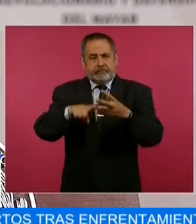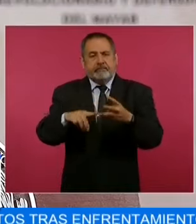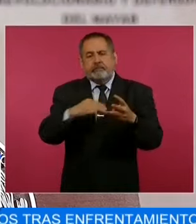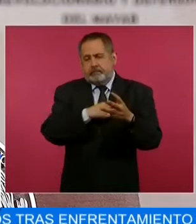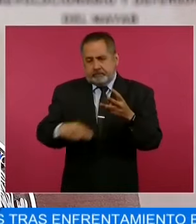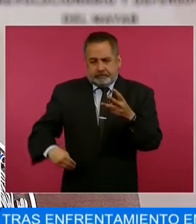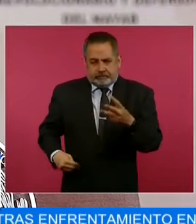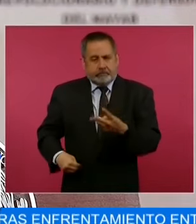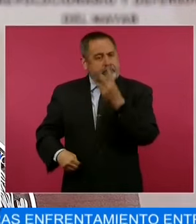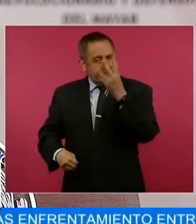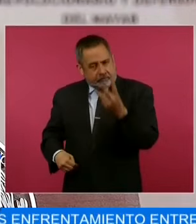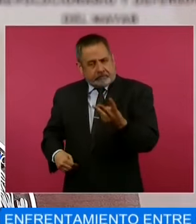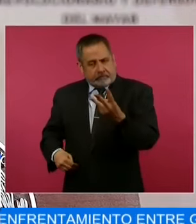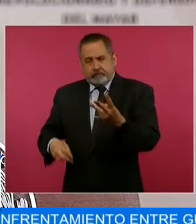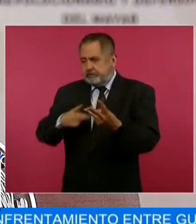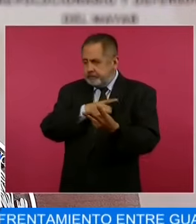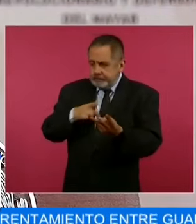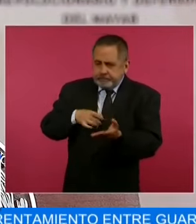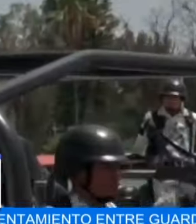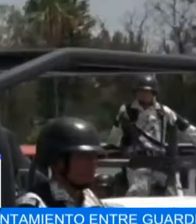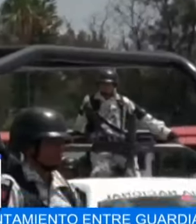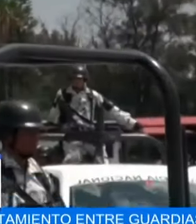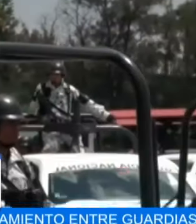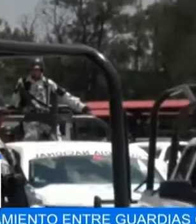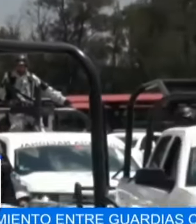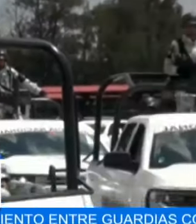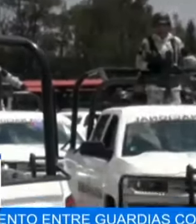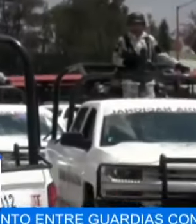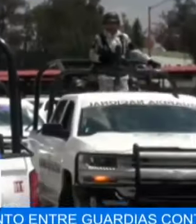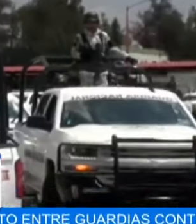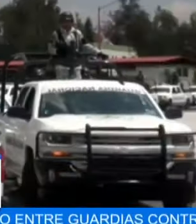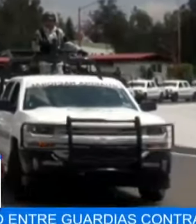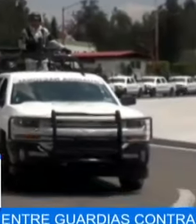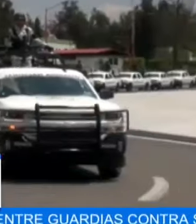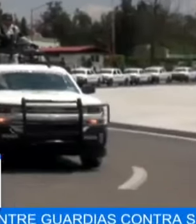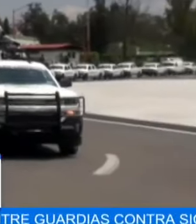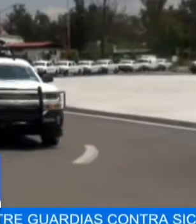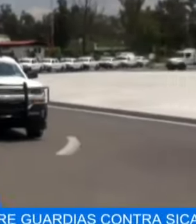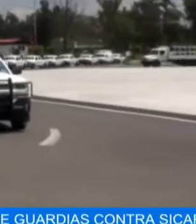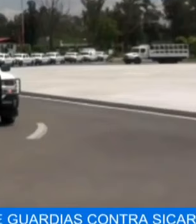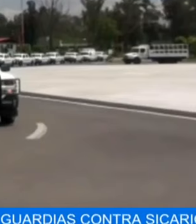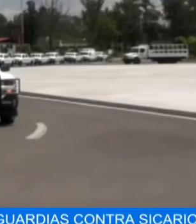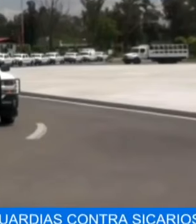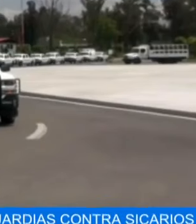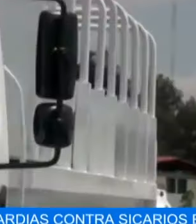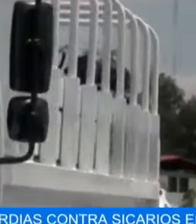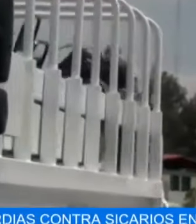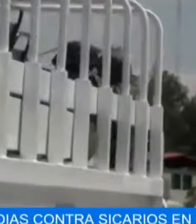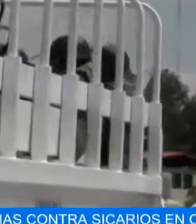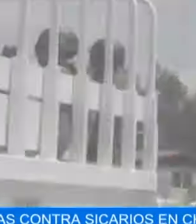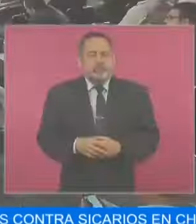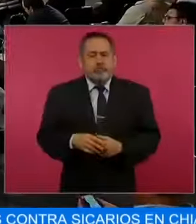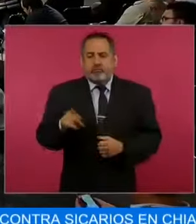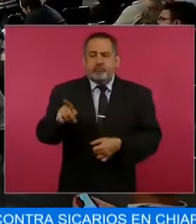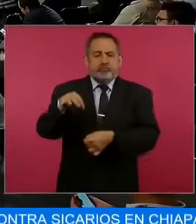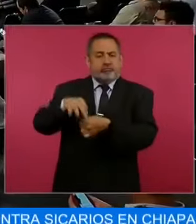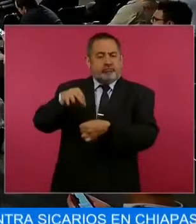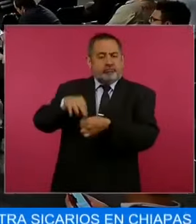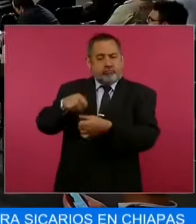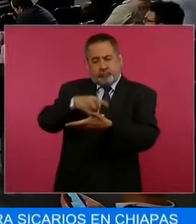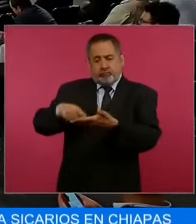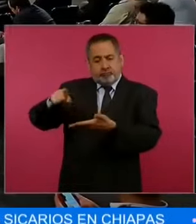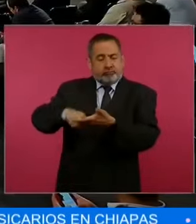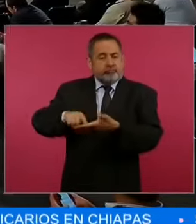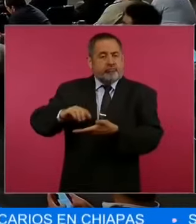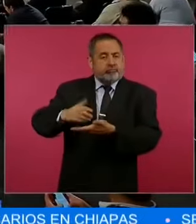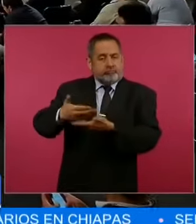siempre y cuando las autoridades locales o los partidos así lo soliciten Esto fue lo que dijo el presidente Ojalá